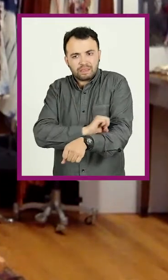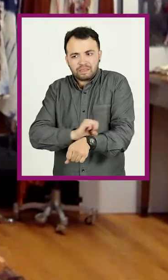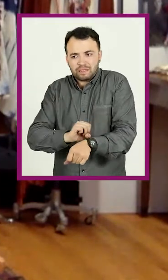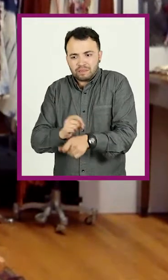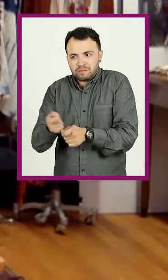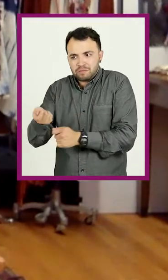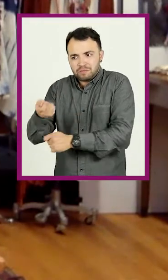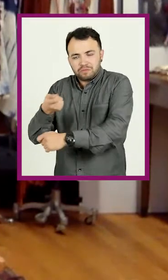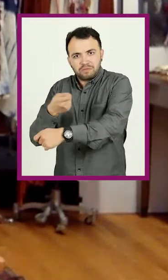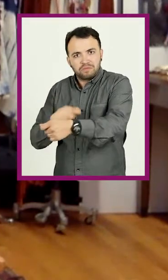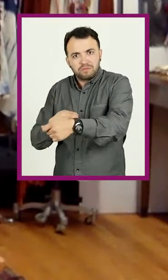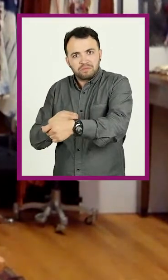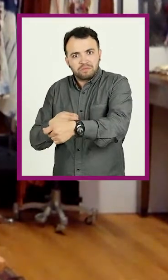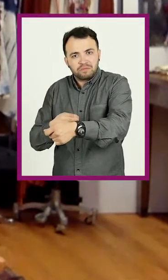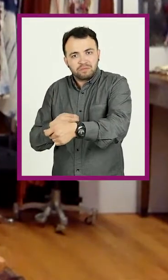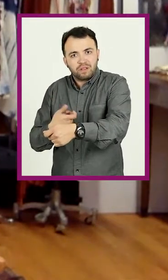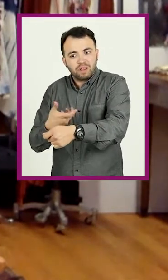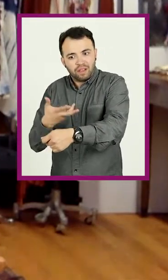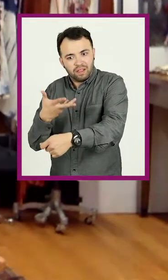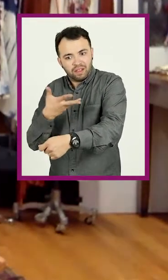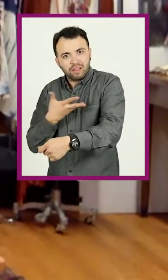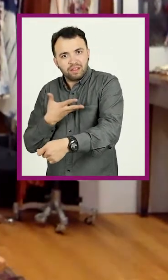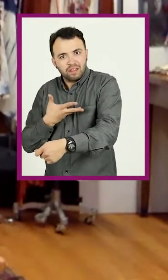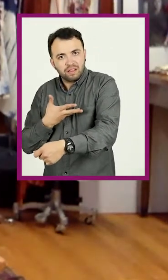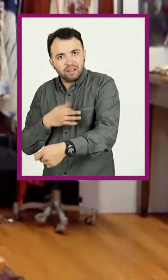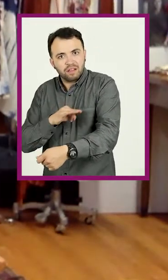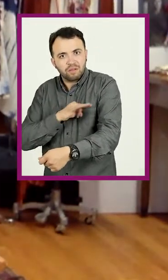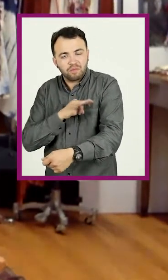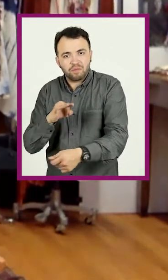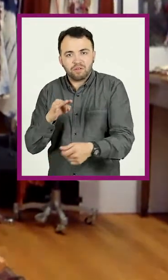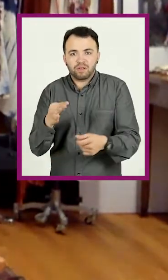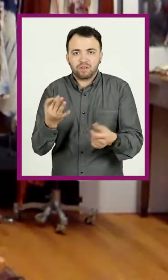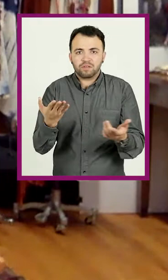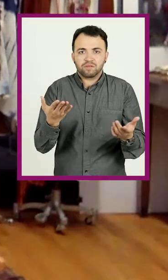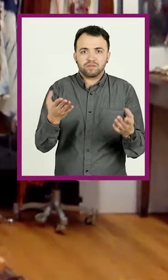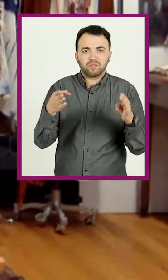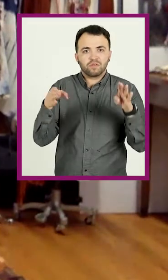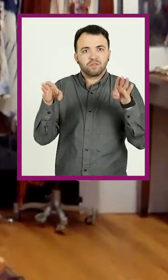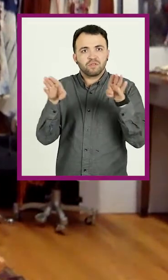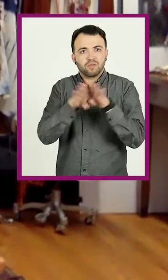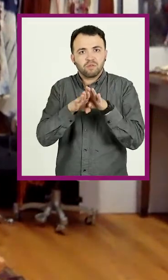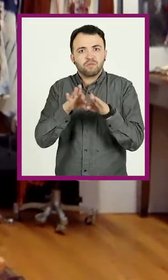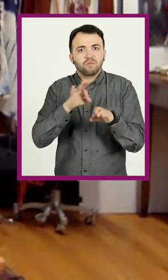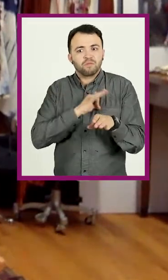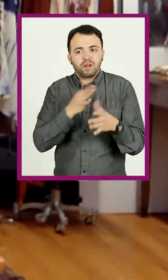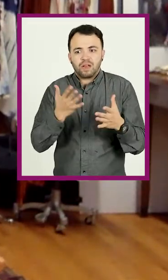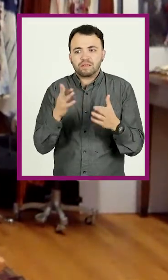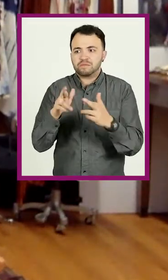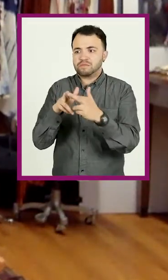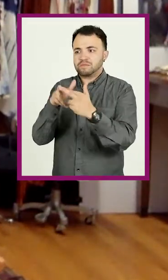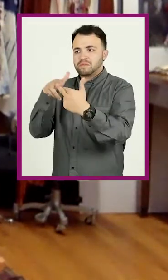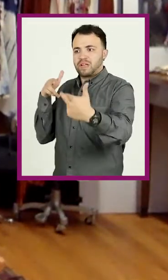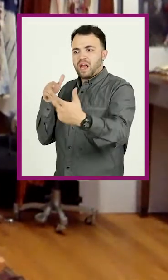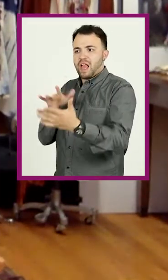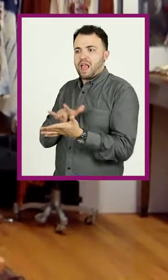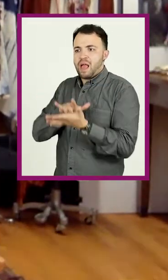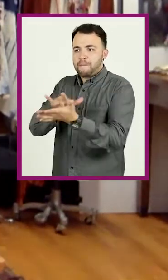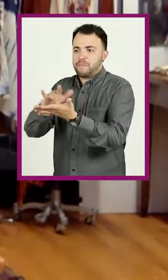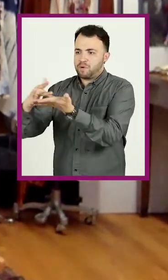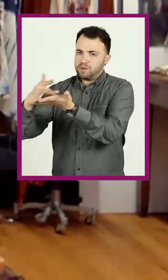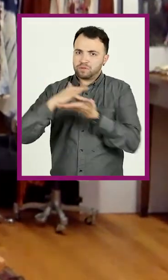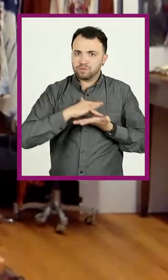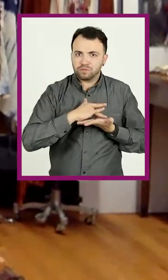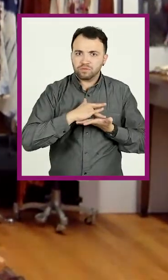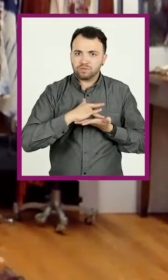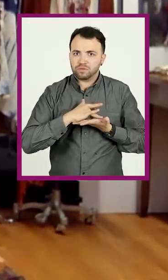accesibles tienen la capacidad de crear redes de apoyo que